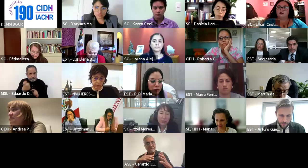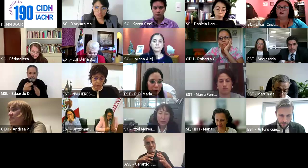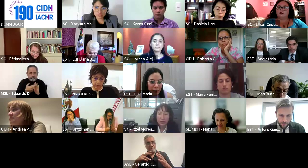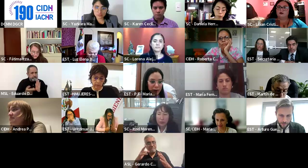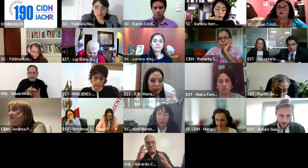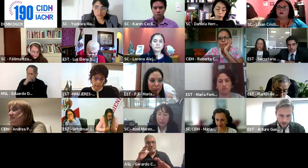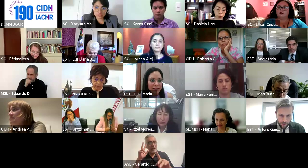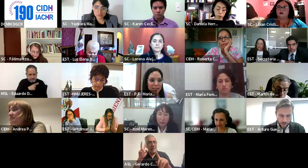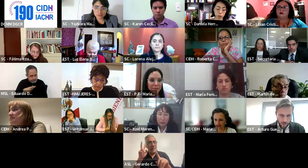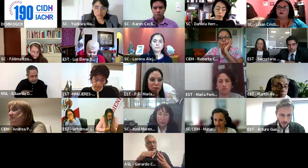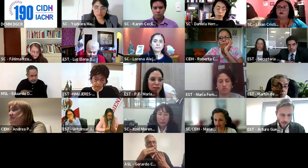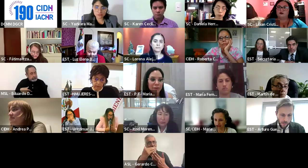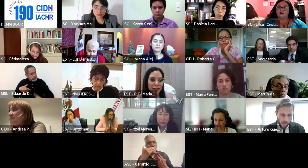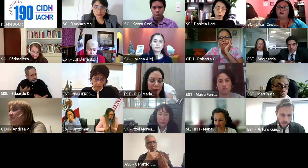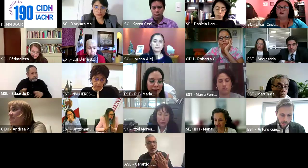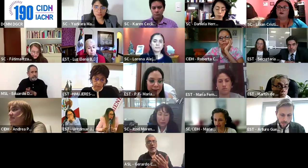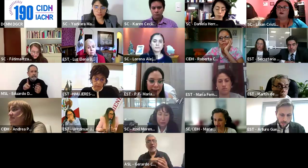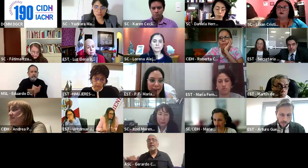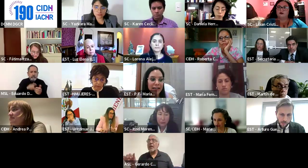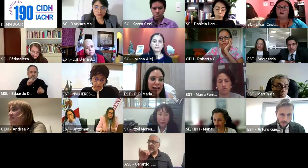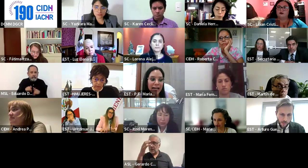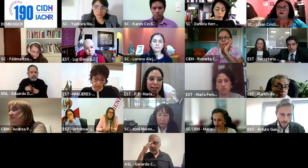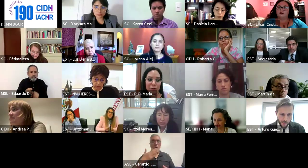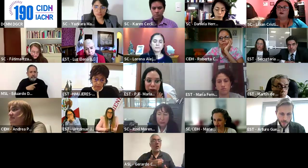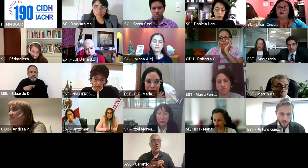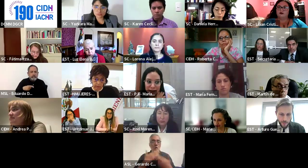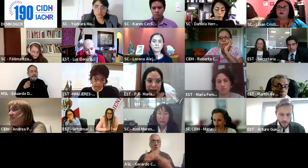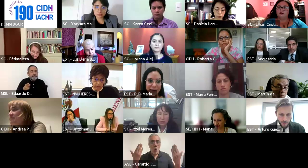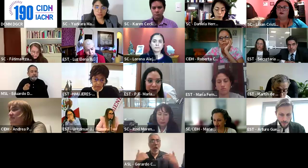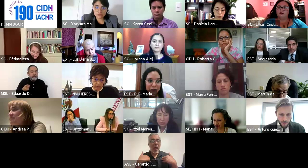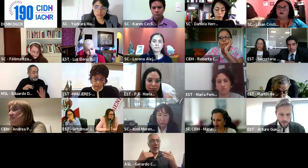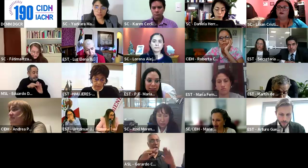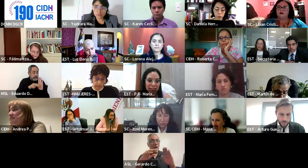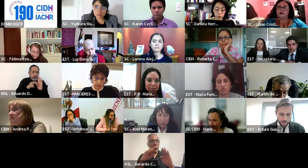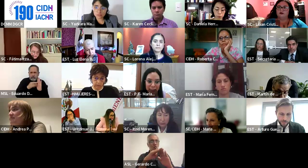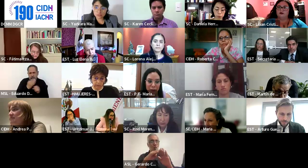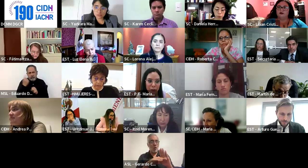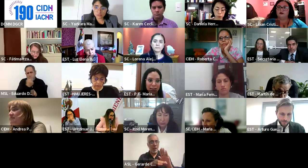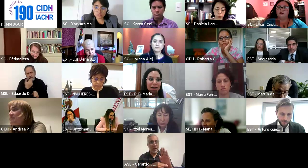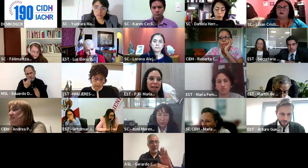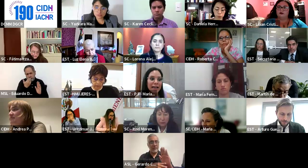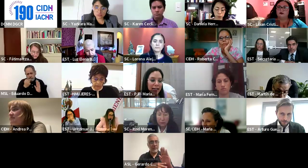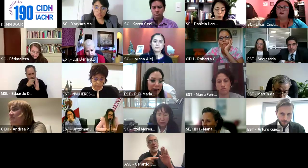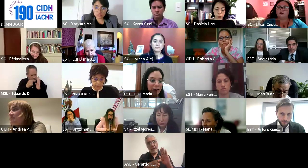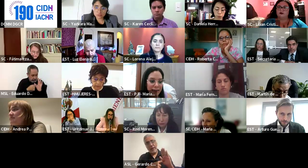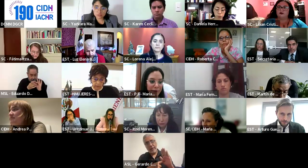Y por otro lado, también sabemos que aunque no existan normas que tal